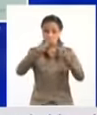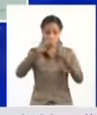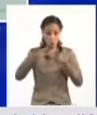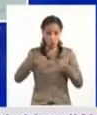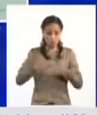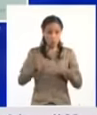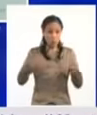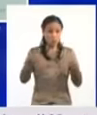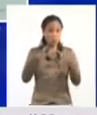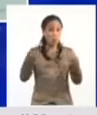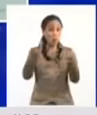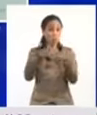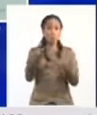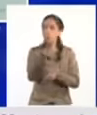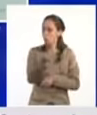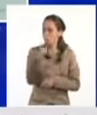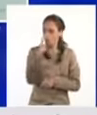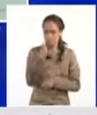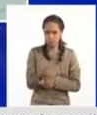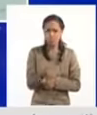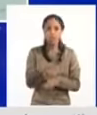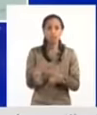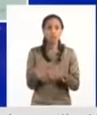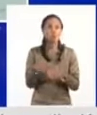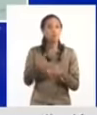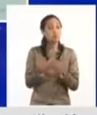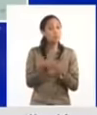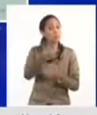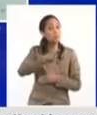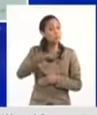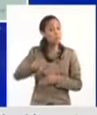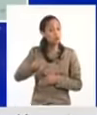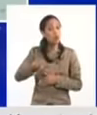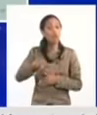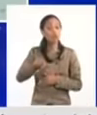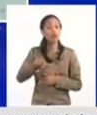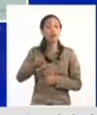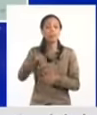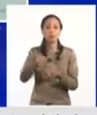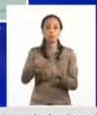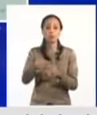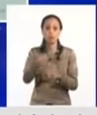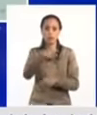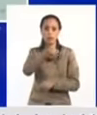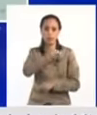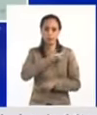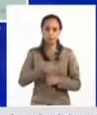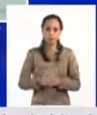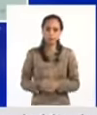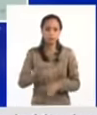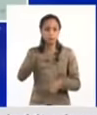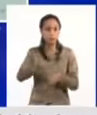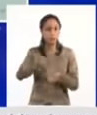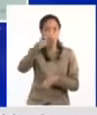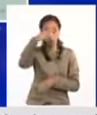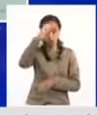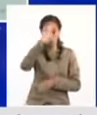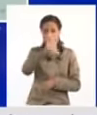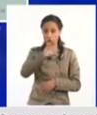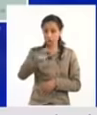se diagnostican casos en el día de ayer. Santiago, la elevada cifra de 500 casos autóctonos también,